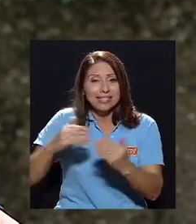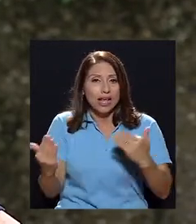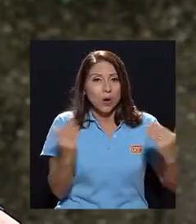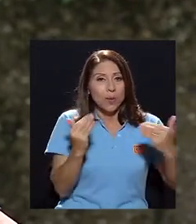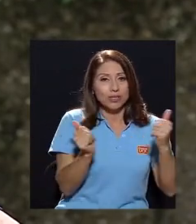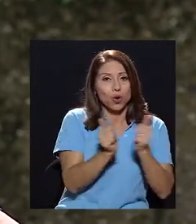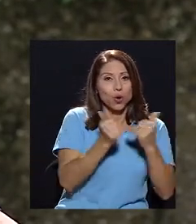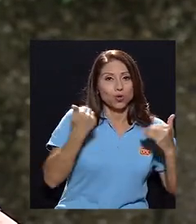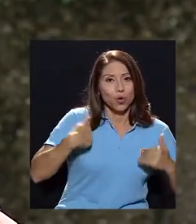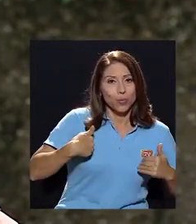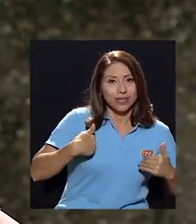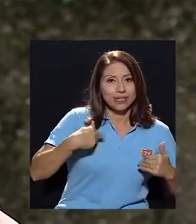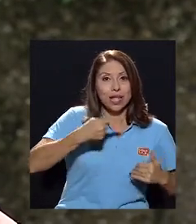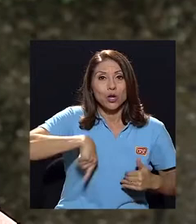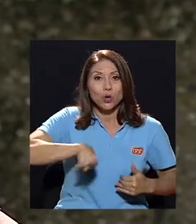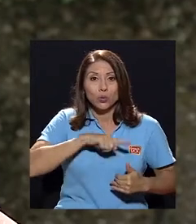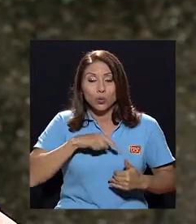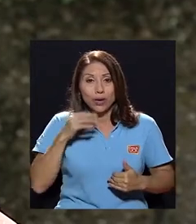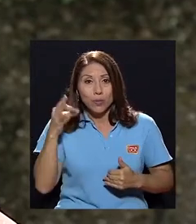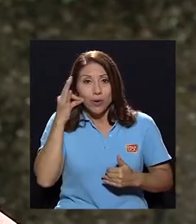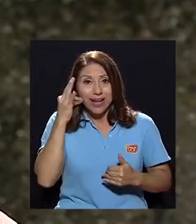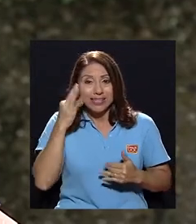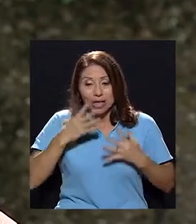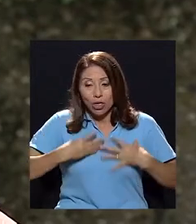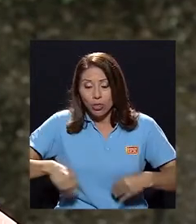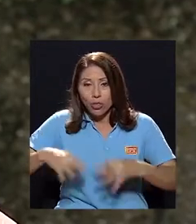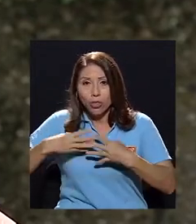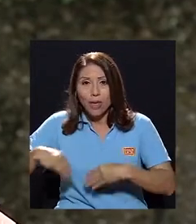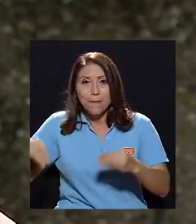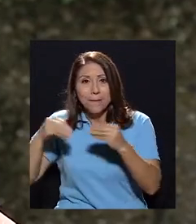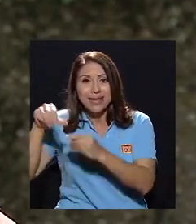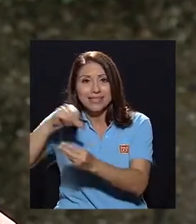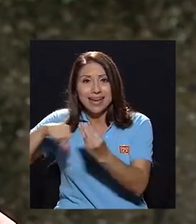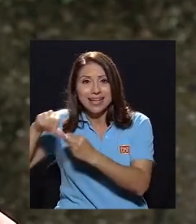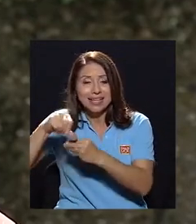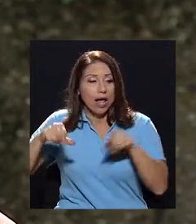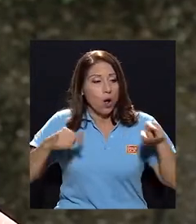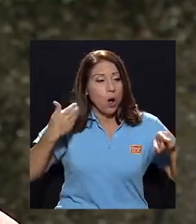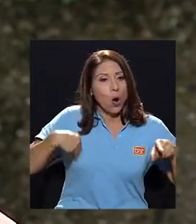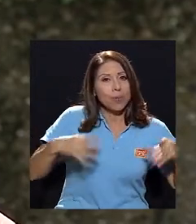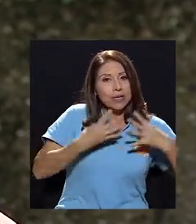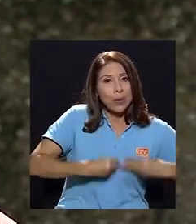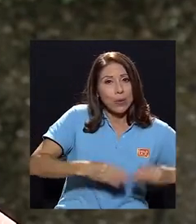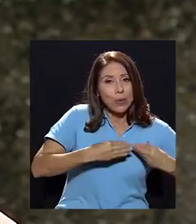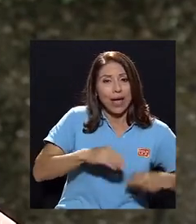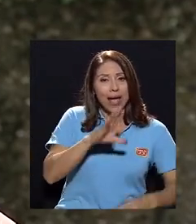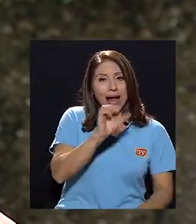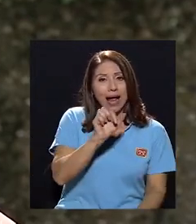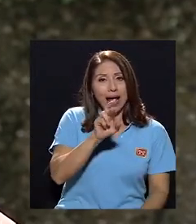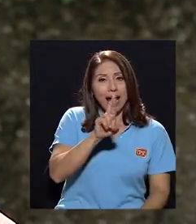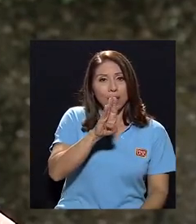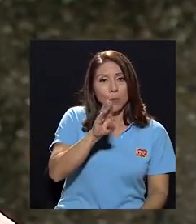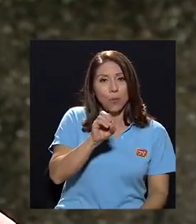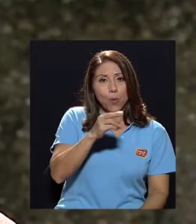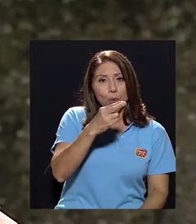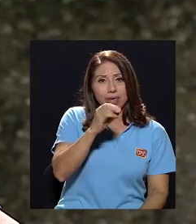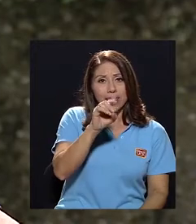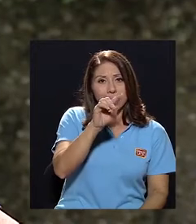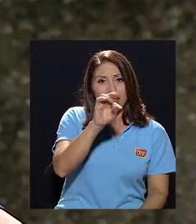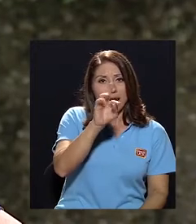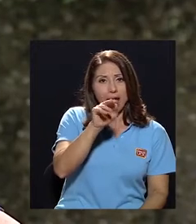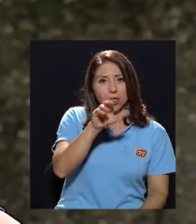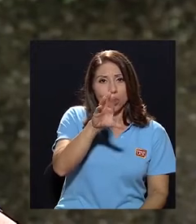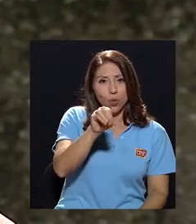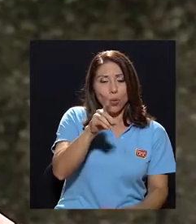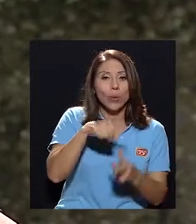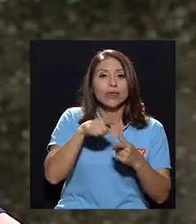más grasa durante el ejercicio que los hombres. Y los hombres gastan más carbohidrato que las mujeres. Entonces, eso va a influir en lo